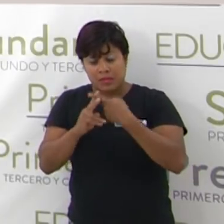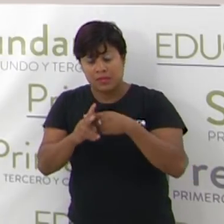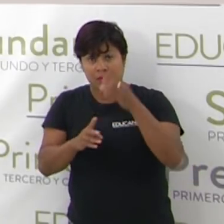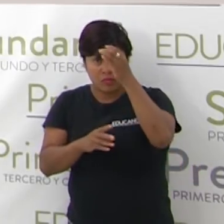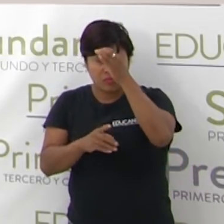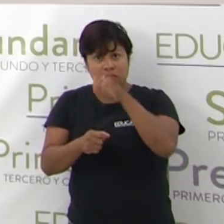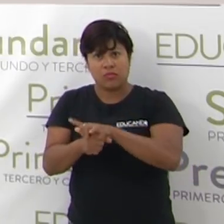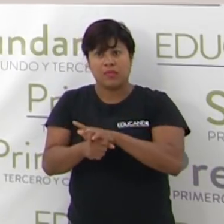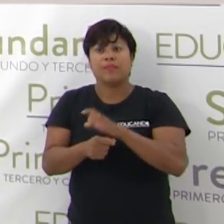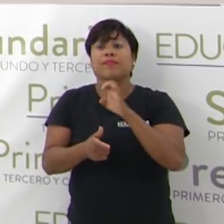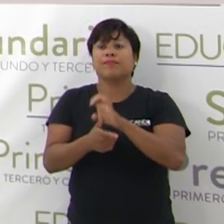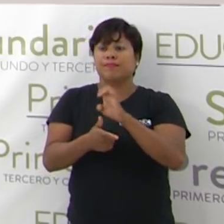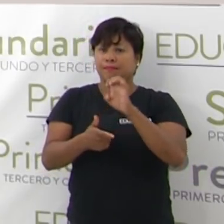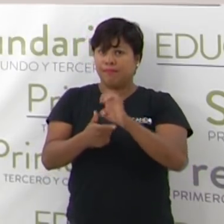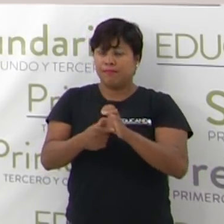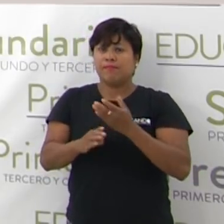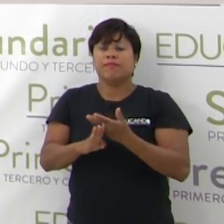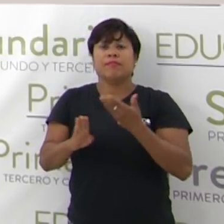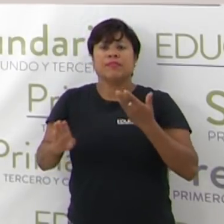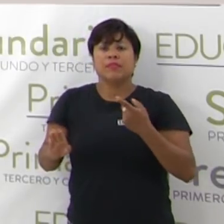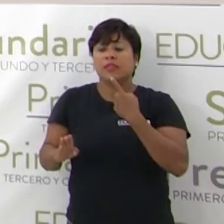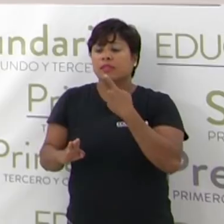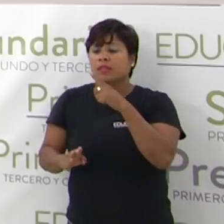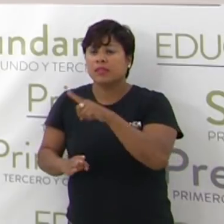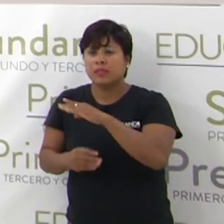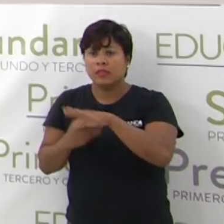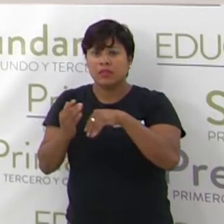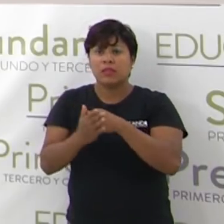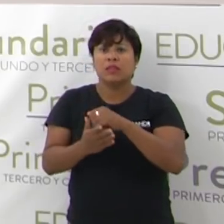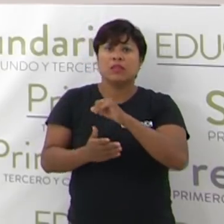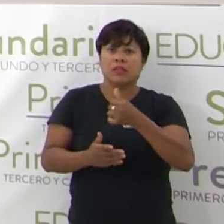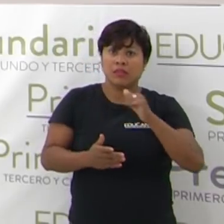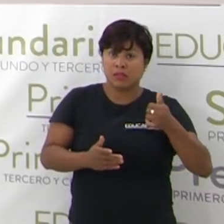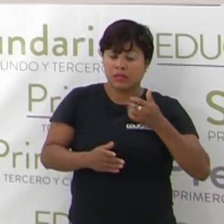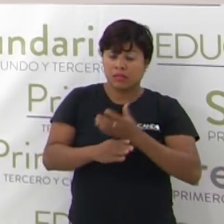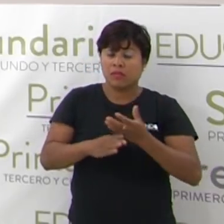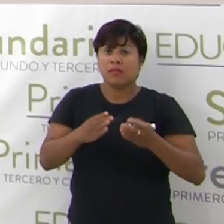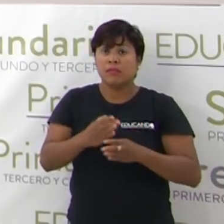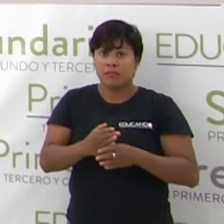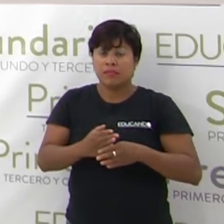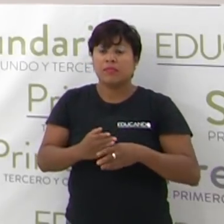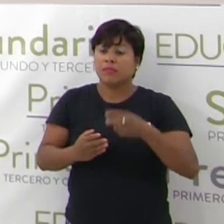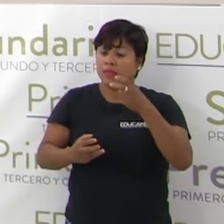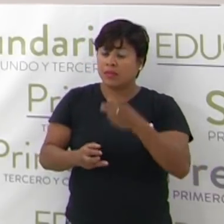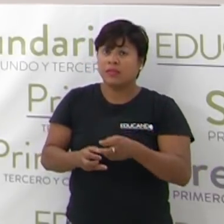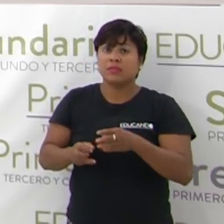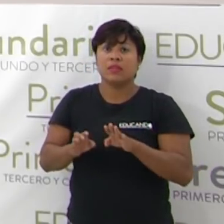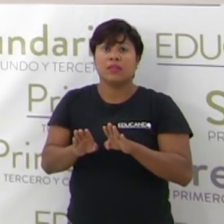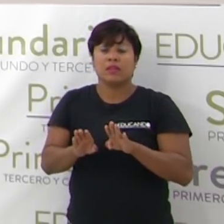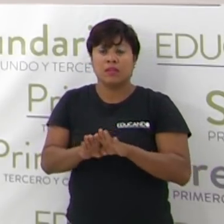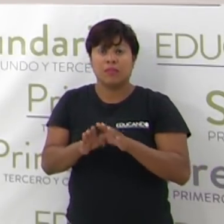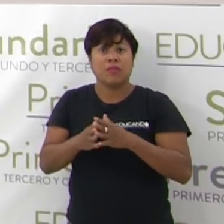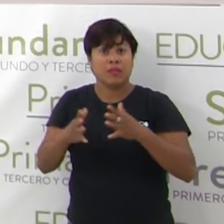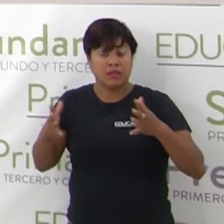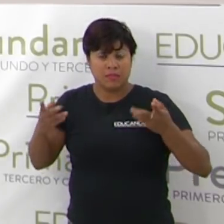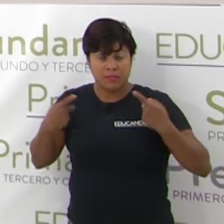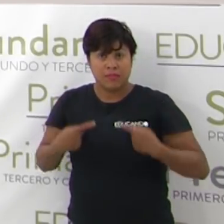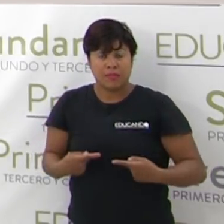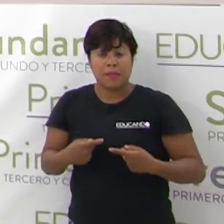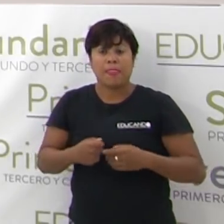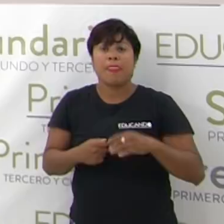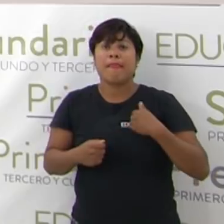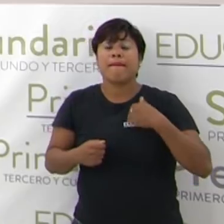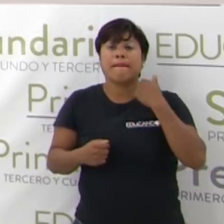Bueno, entonces, antes de decirles todas las demás orientaciones que nos dio este gran narrador,